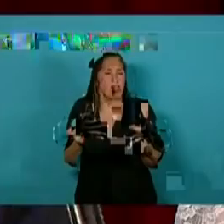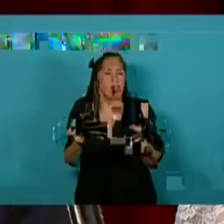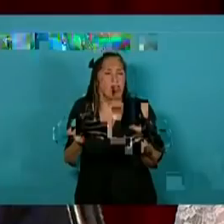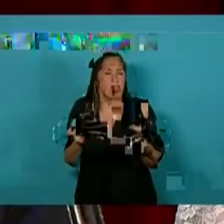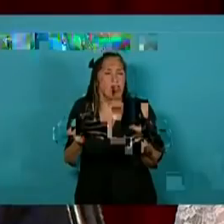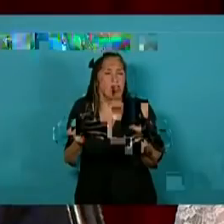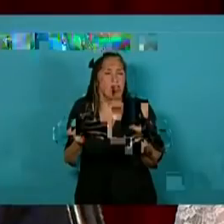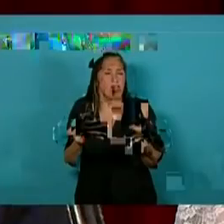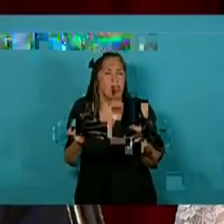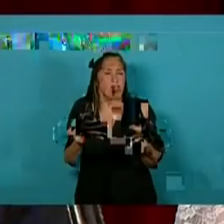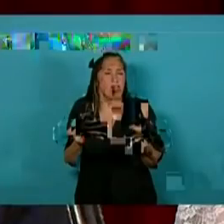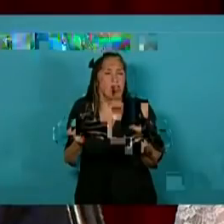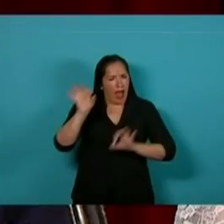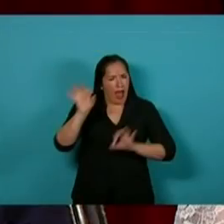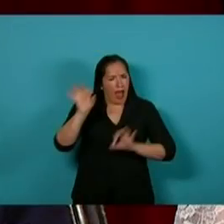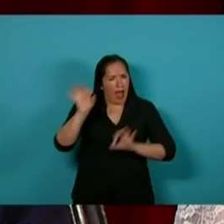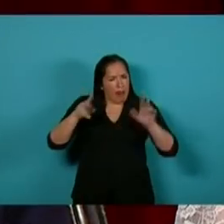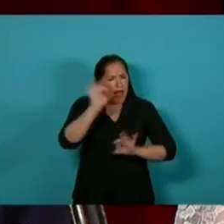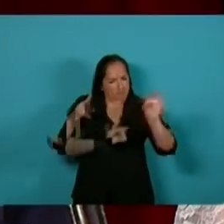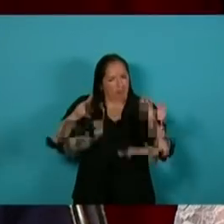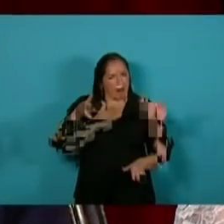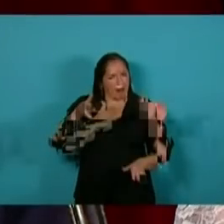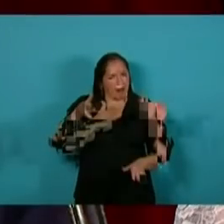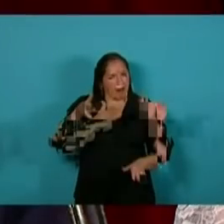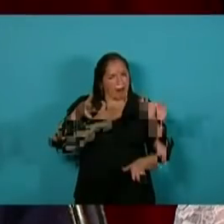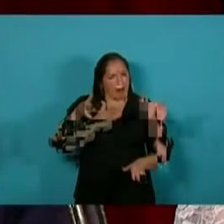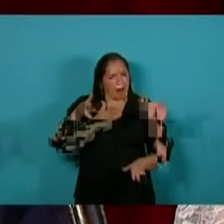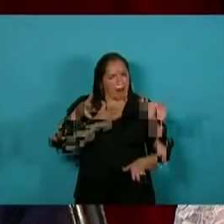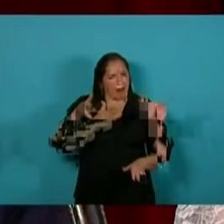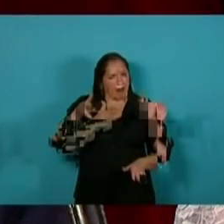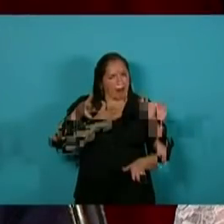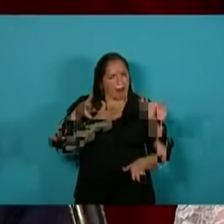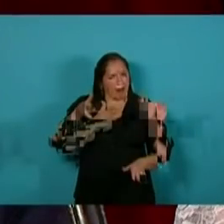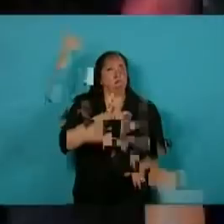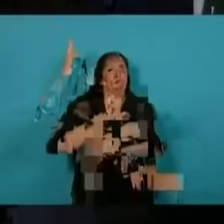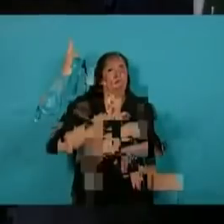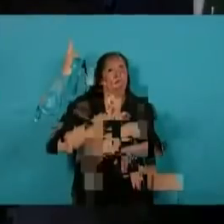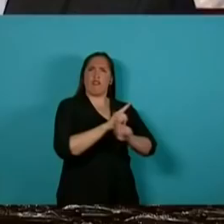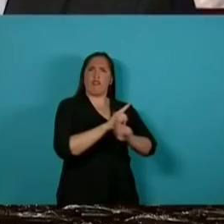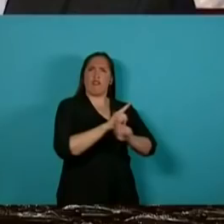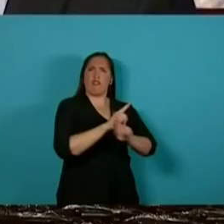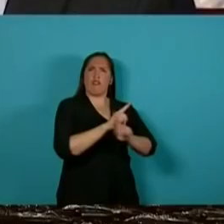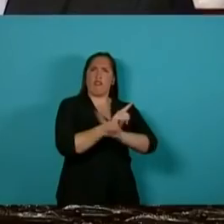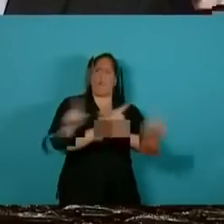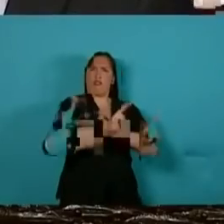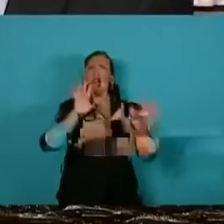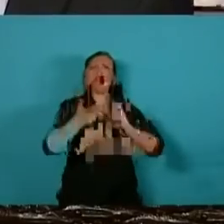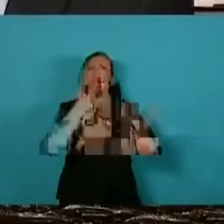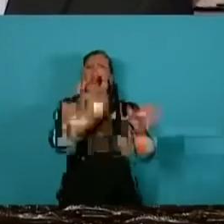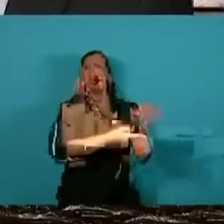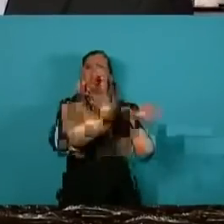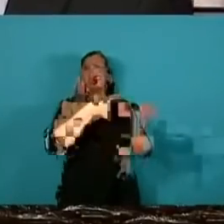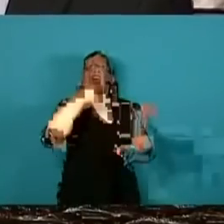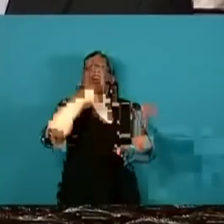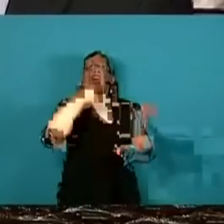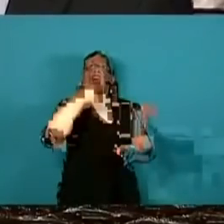ser propio e implementado por nosotros, no dictado por nadie de afuera con remanidas recetas que siempre han